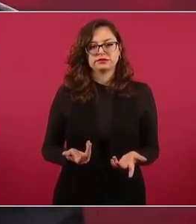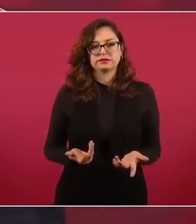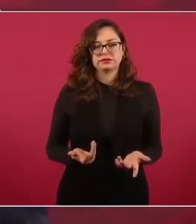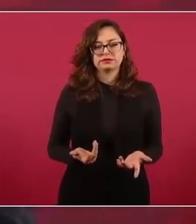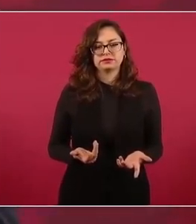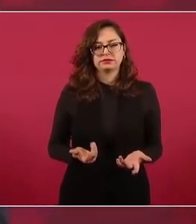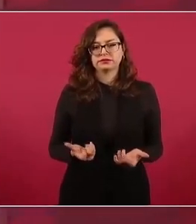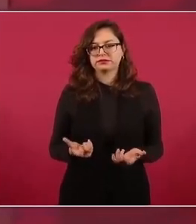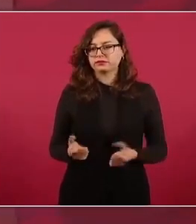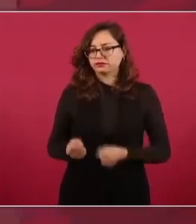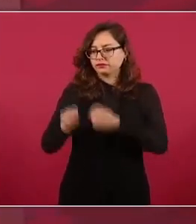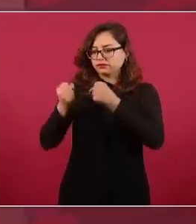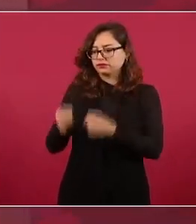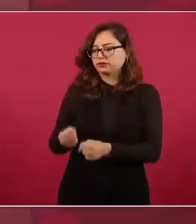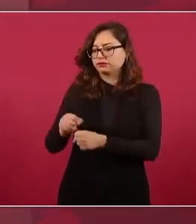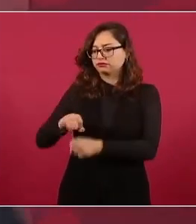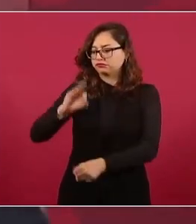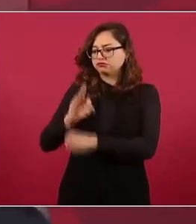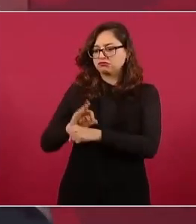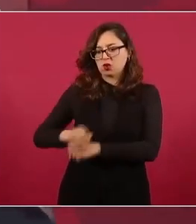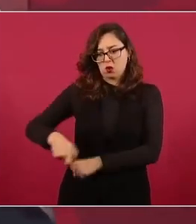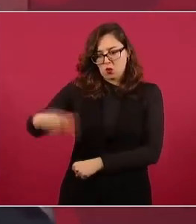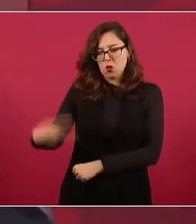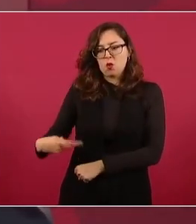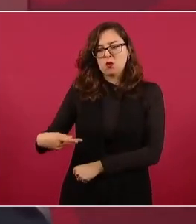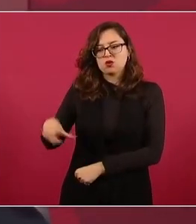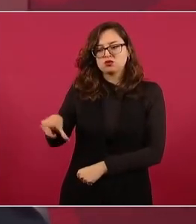una aseguradora.